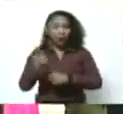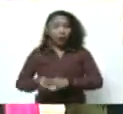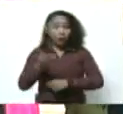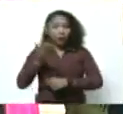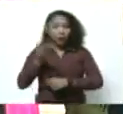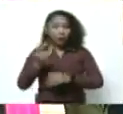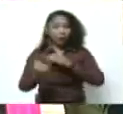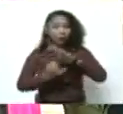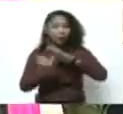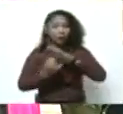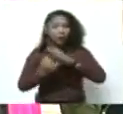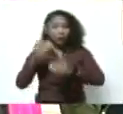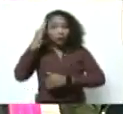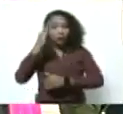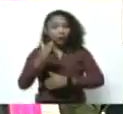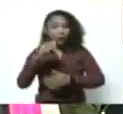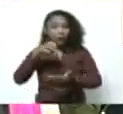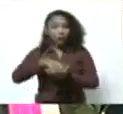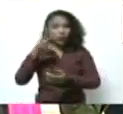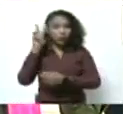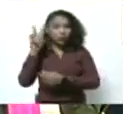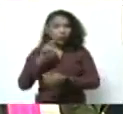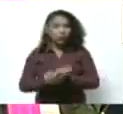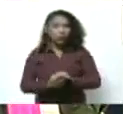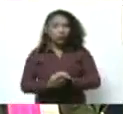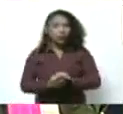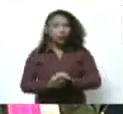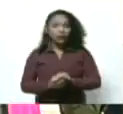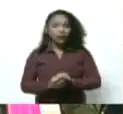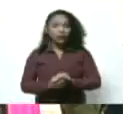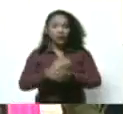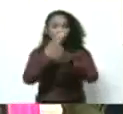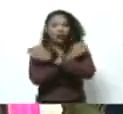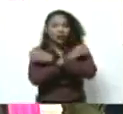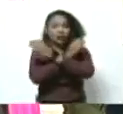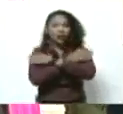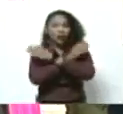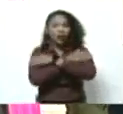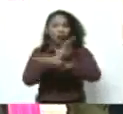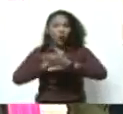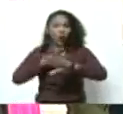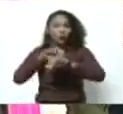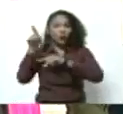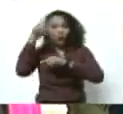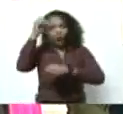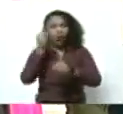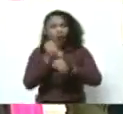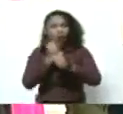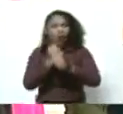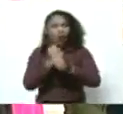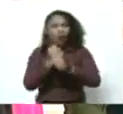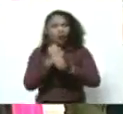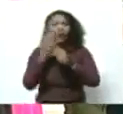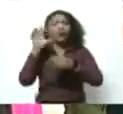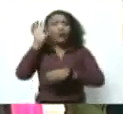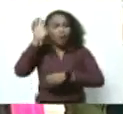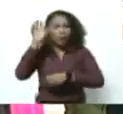importantes instituciones militares del Estado venezolano, felicitarlos por ese trabajo. Un trabajo